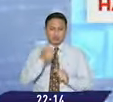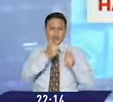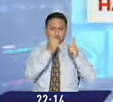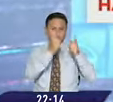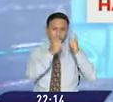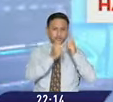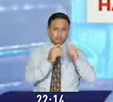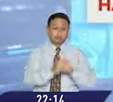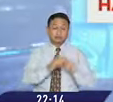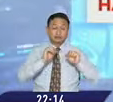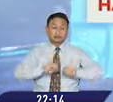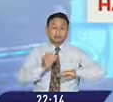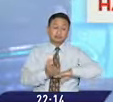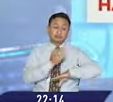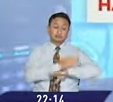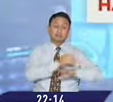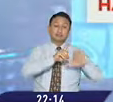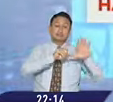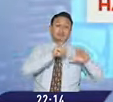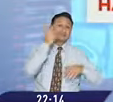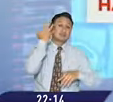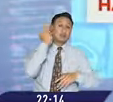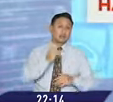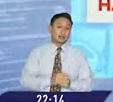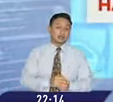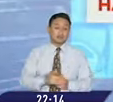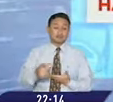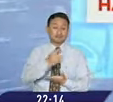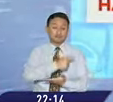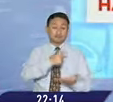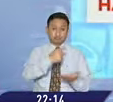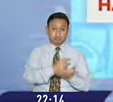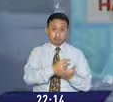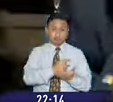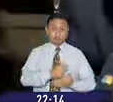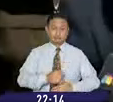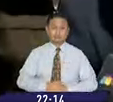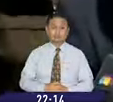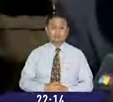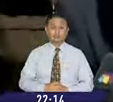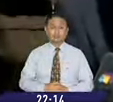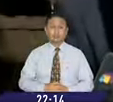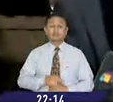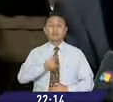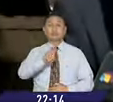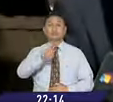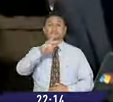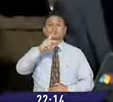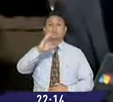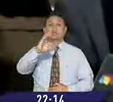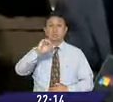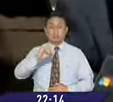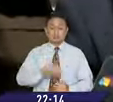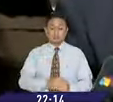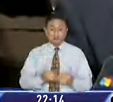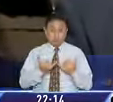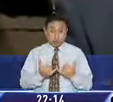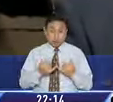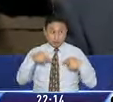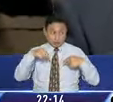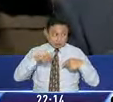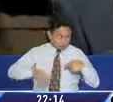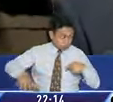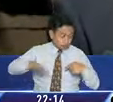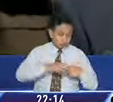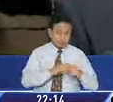atentados en los últimos 6 días en la provincia del Guayas. Las UPCs ya perdieron, al menos en estos